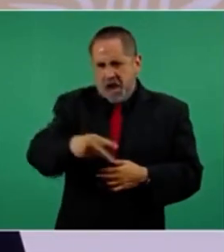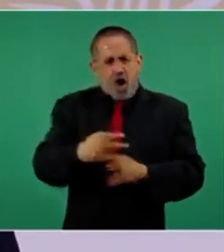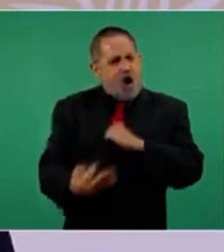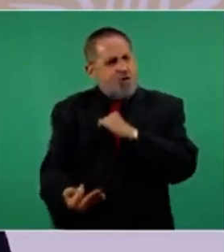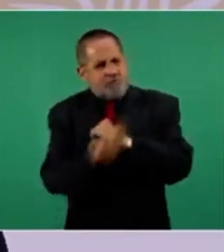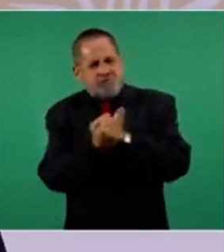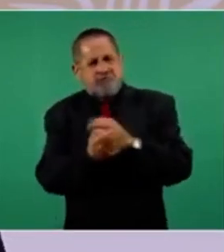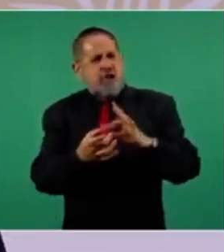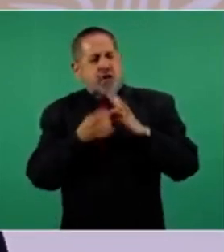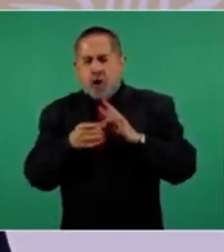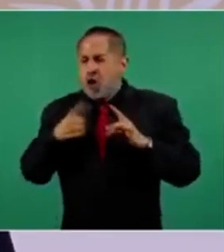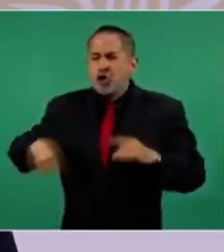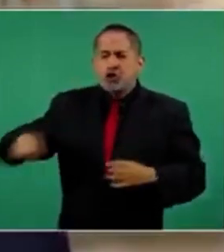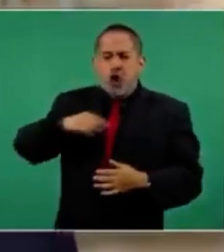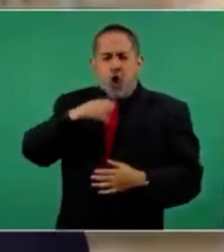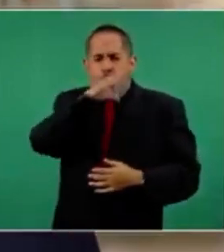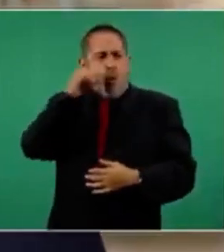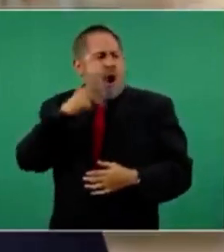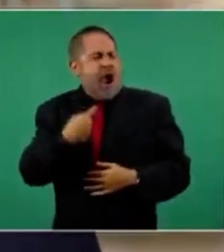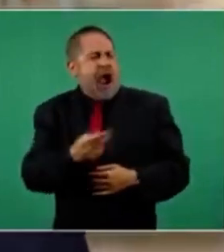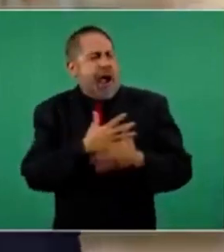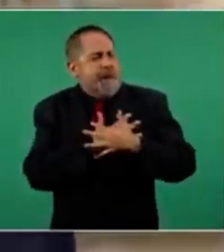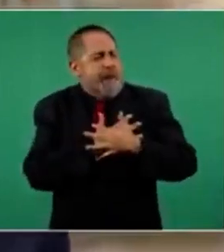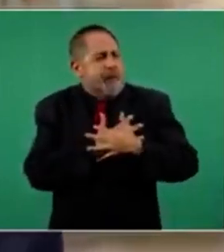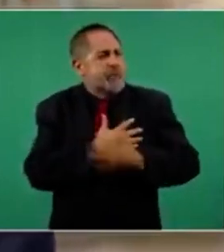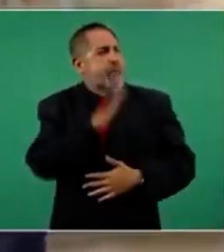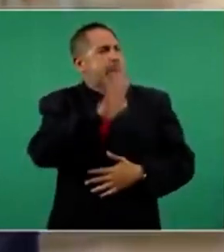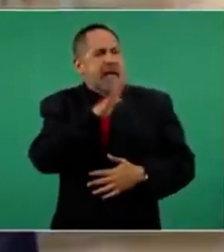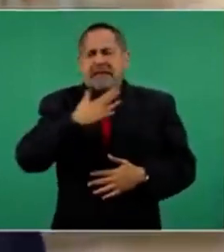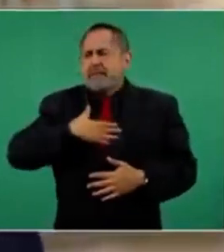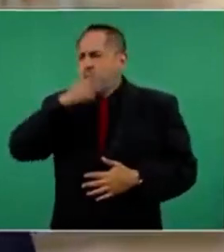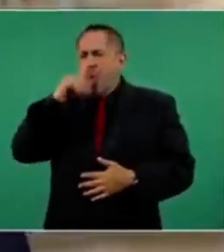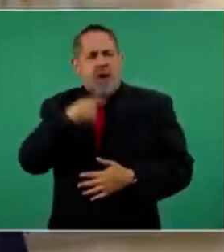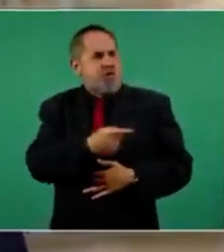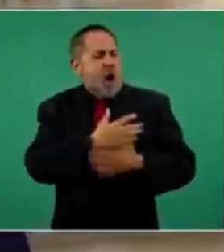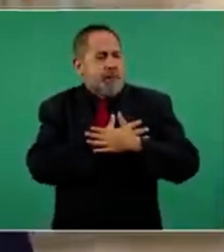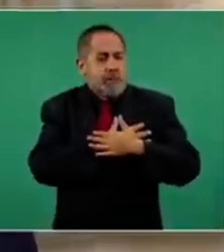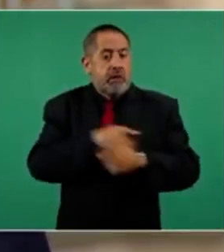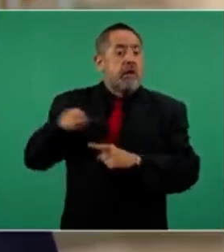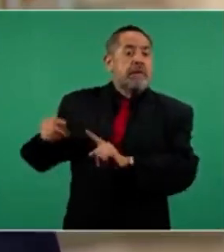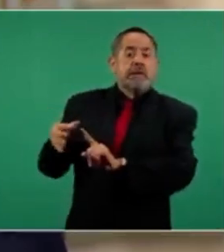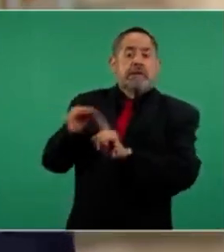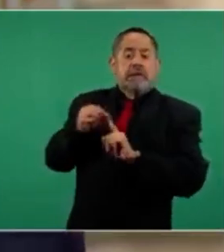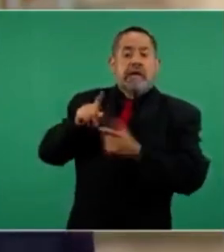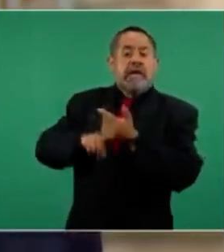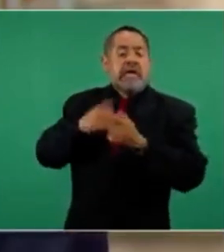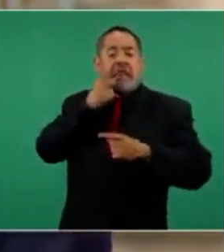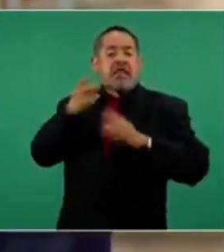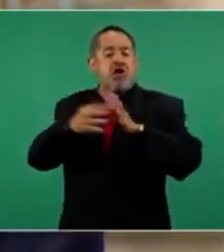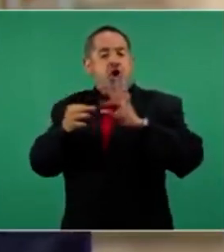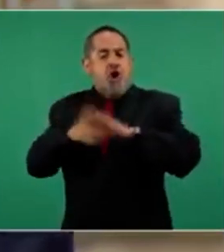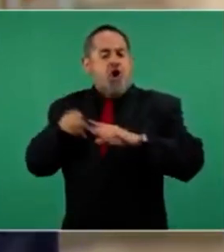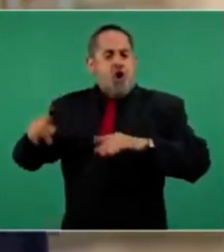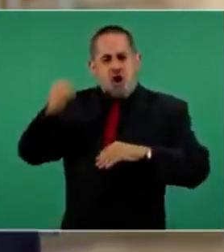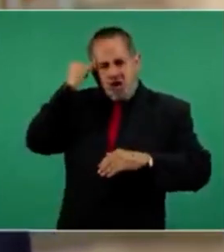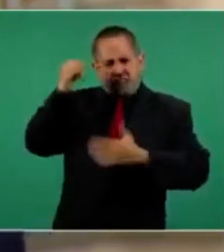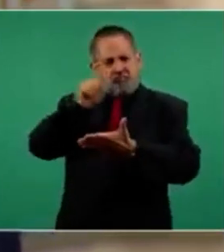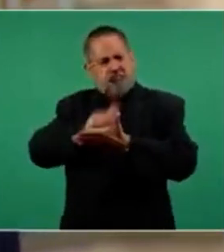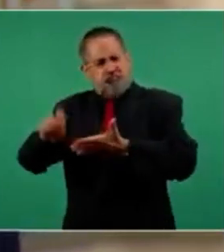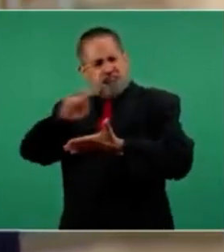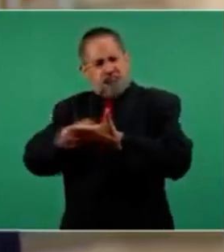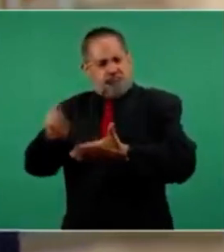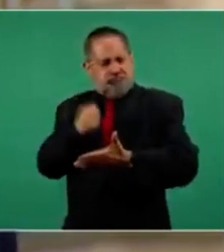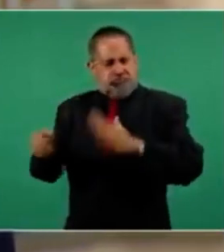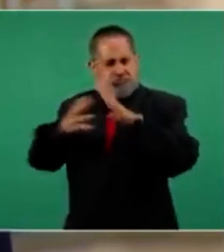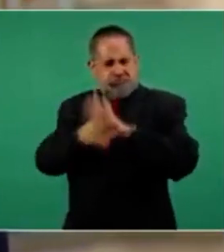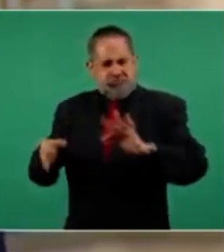todos los cubanos debemos amar como la nuestra. Lo dijo el apóstol cubano, quien además dibujó con su prosa colorida